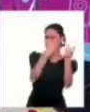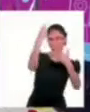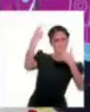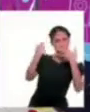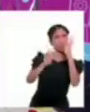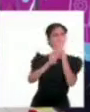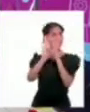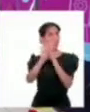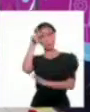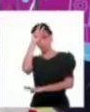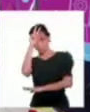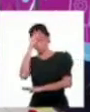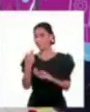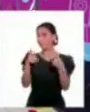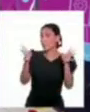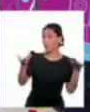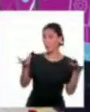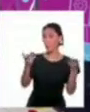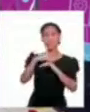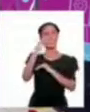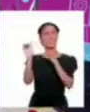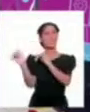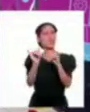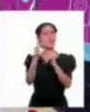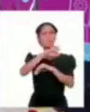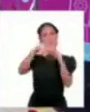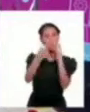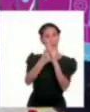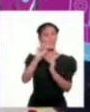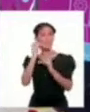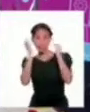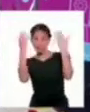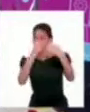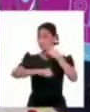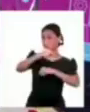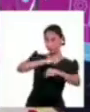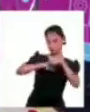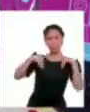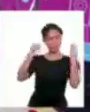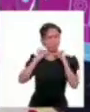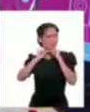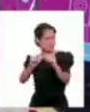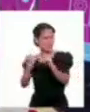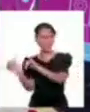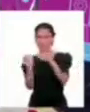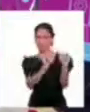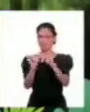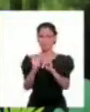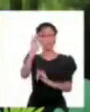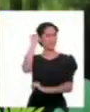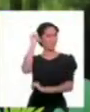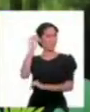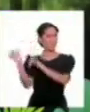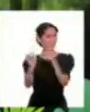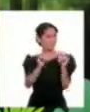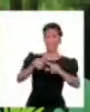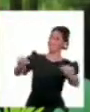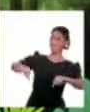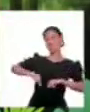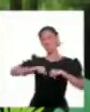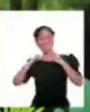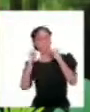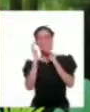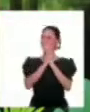al desarrollo de nuestro país, dejando esa herencia para que otras mujeres gocen de las mismas facultades. ¡Qué orgullosa